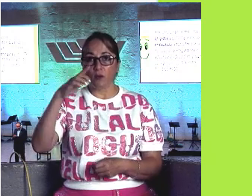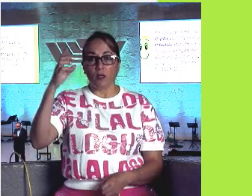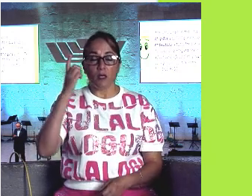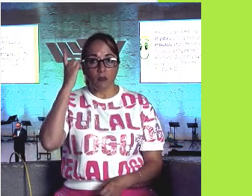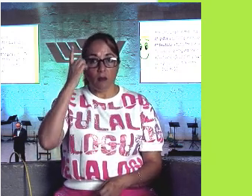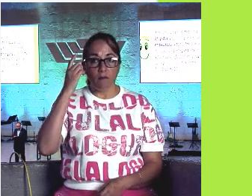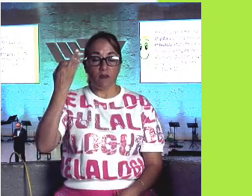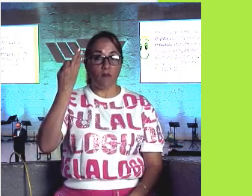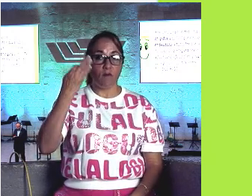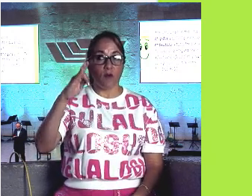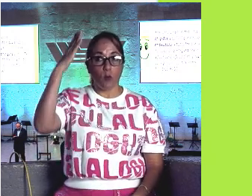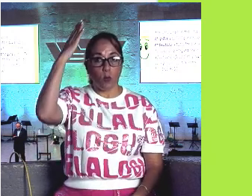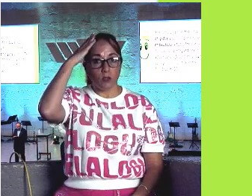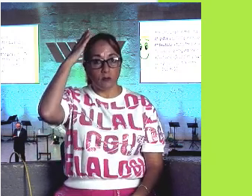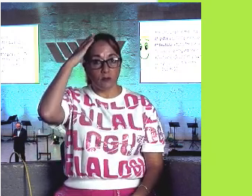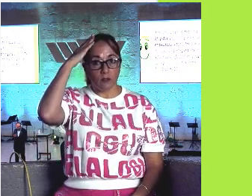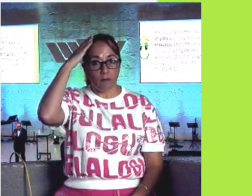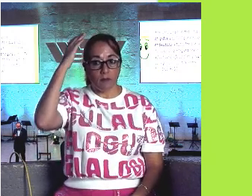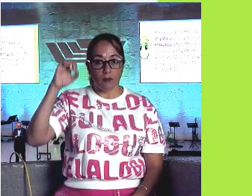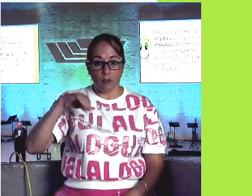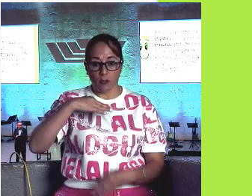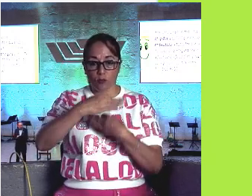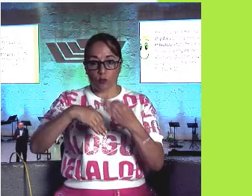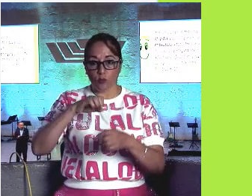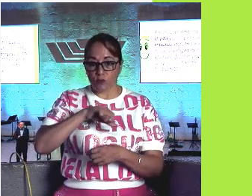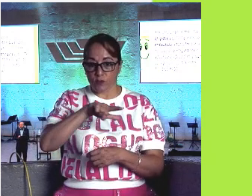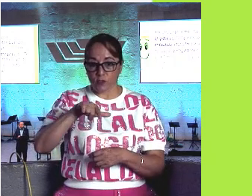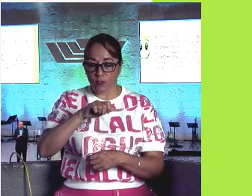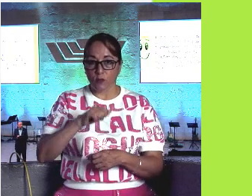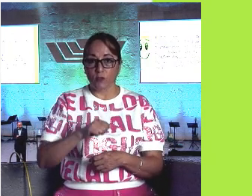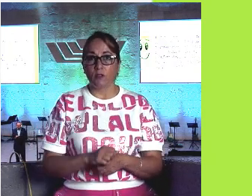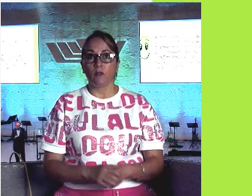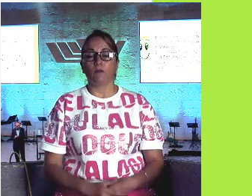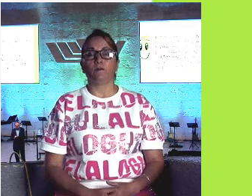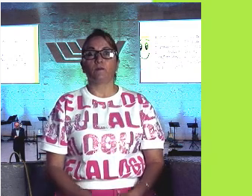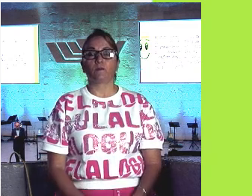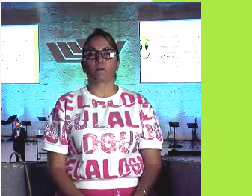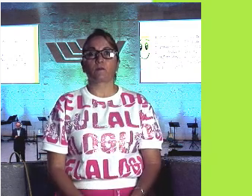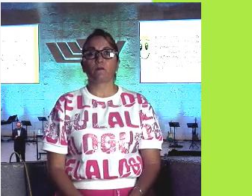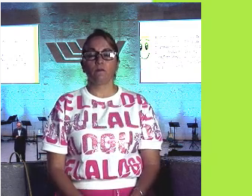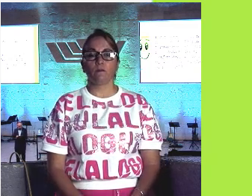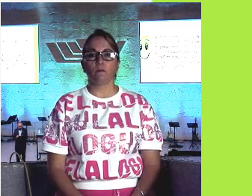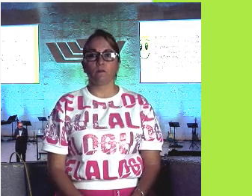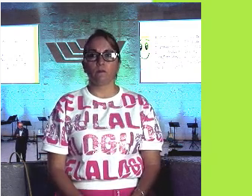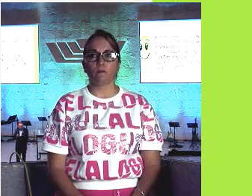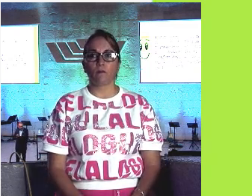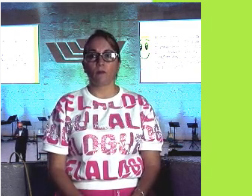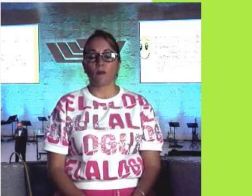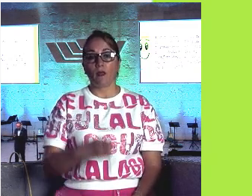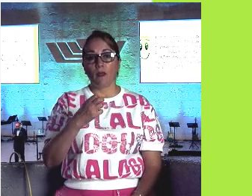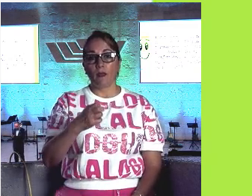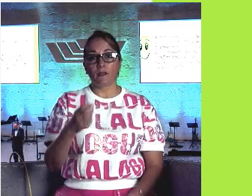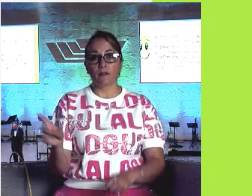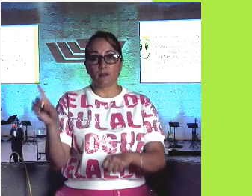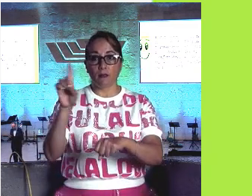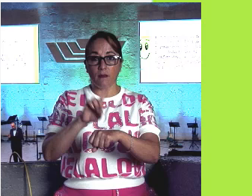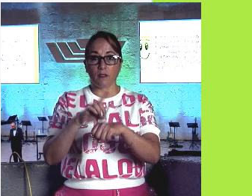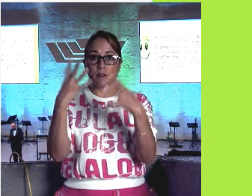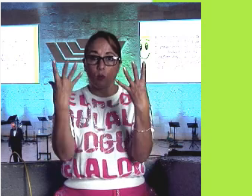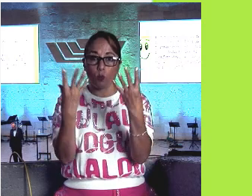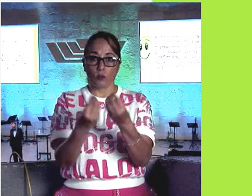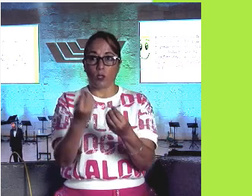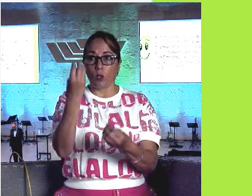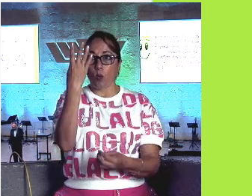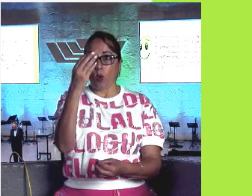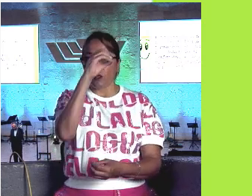consigo 400 hombres. Y por último, la traducción en lenguaje actual. Ese día también se unieron a David como